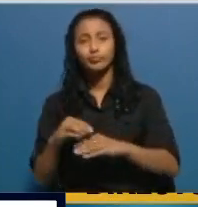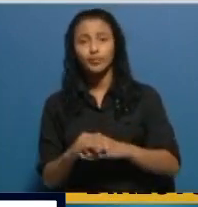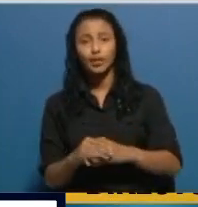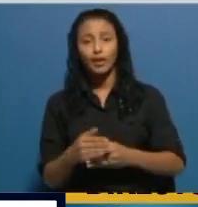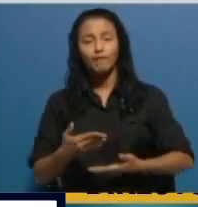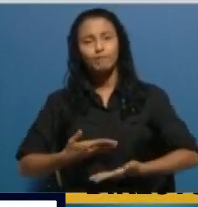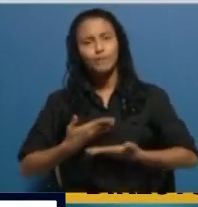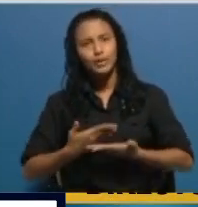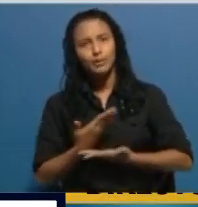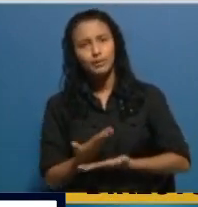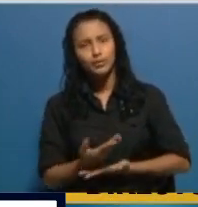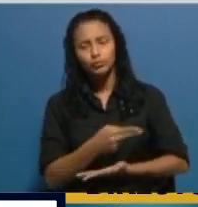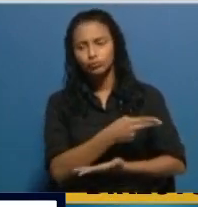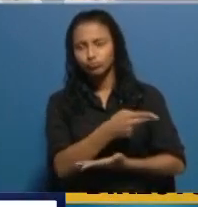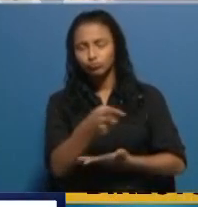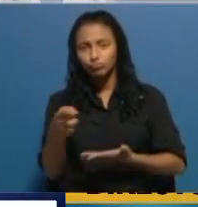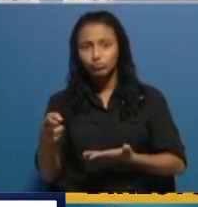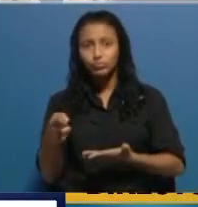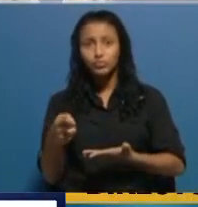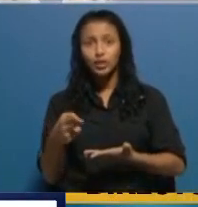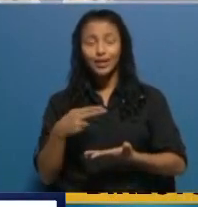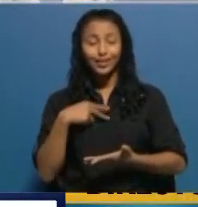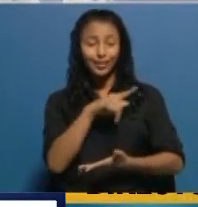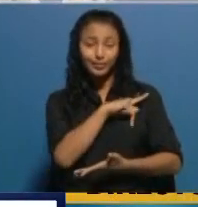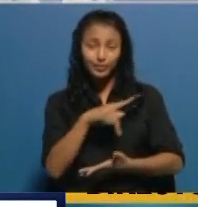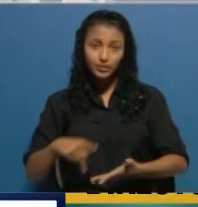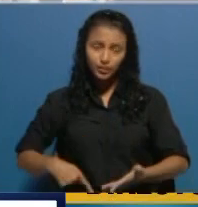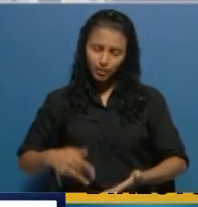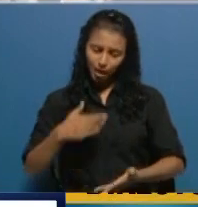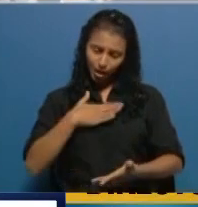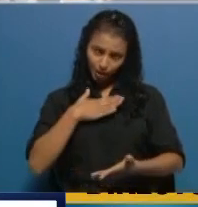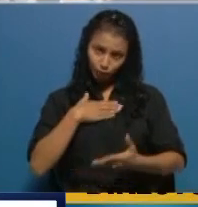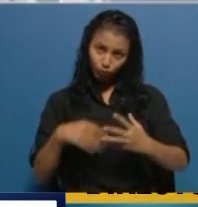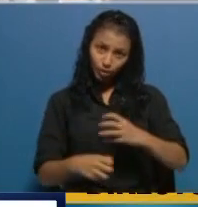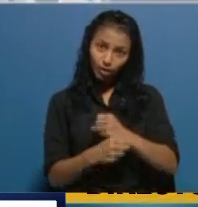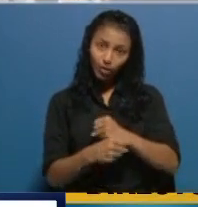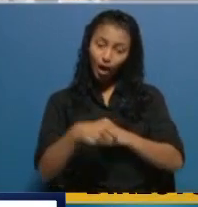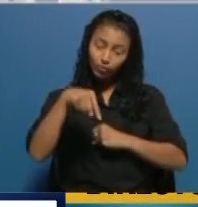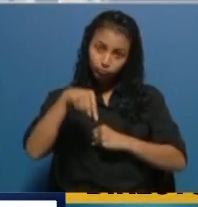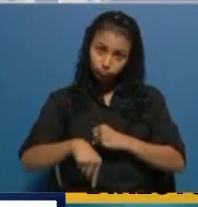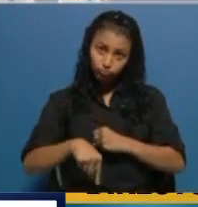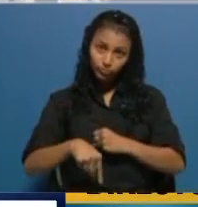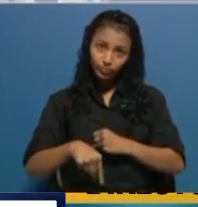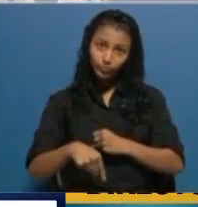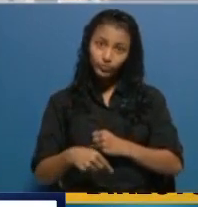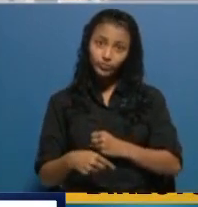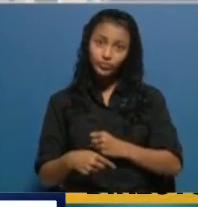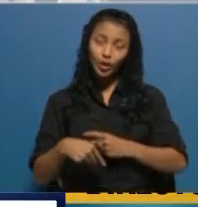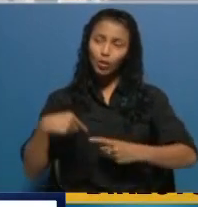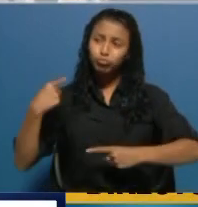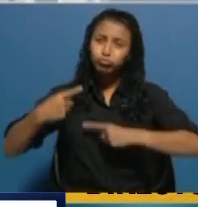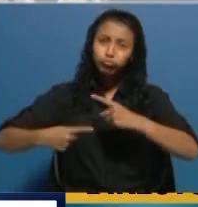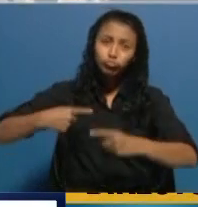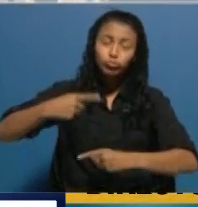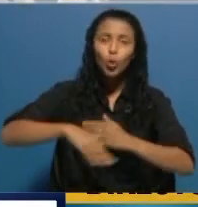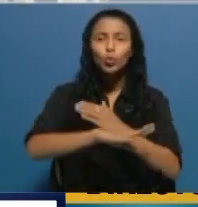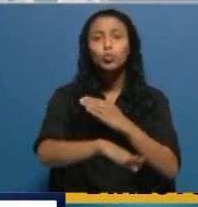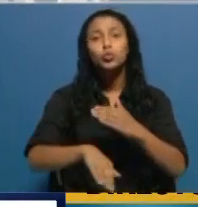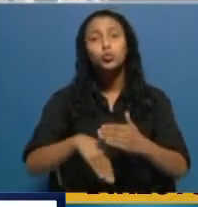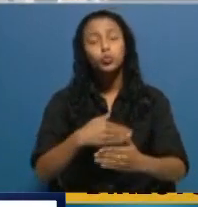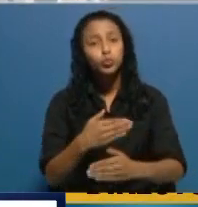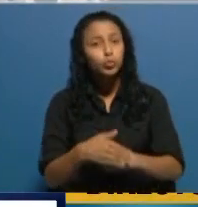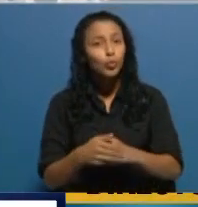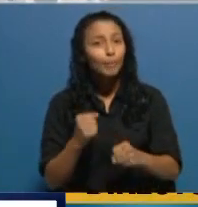colegas en la presidencia que ejerzo a partir de la fecha tendrán toda la colaboración el respeto